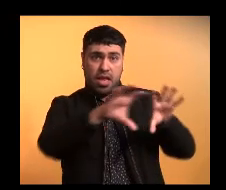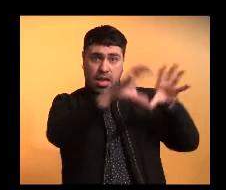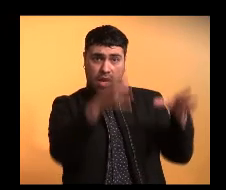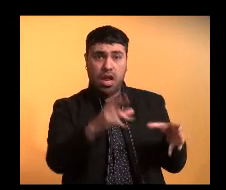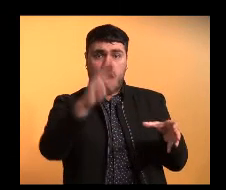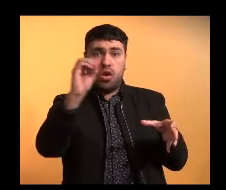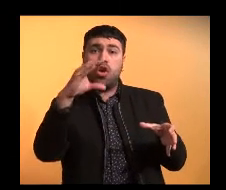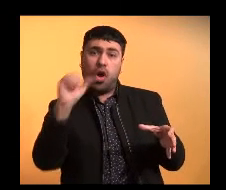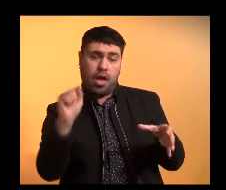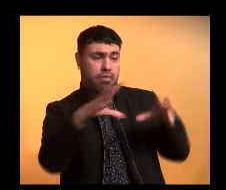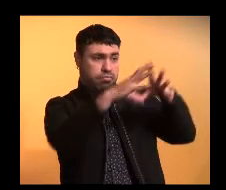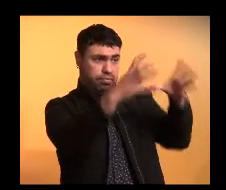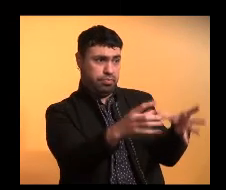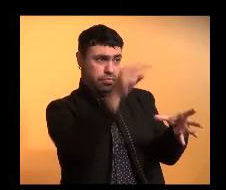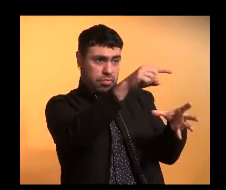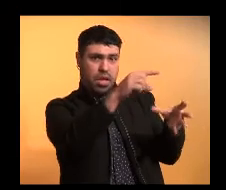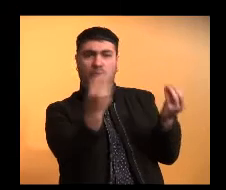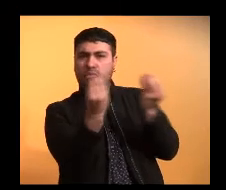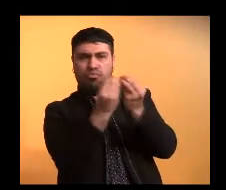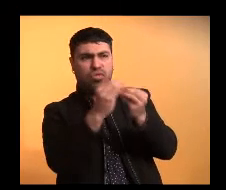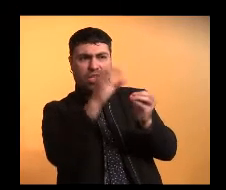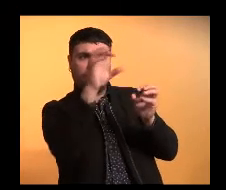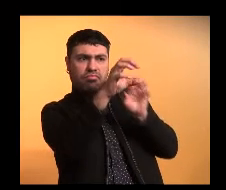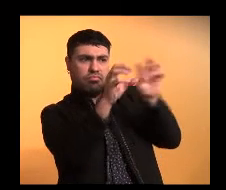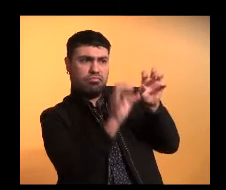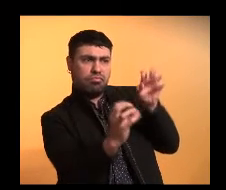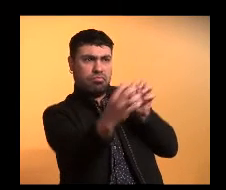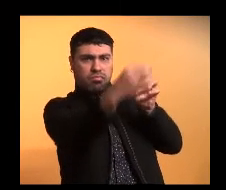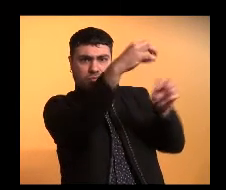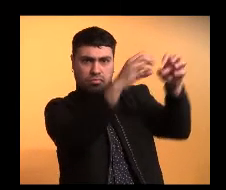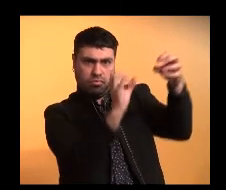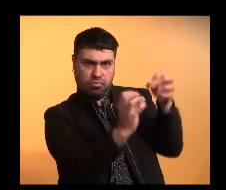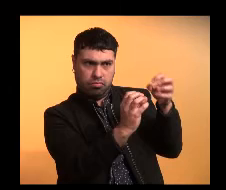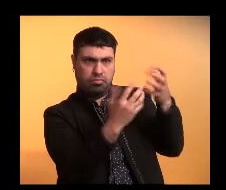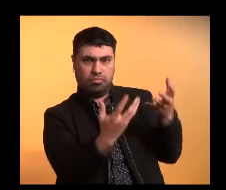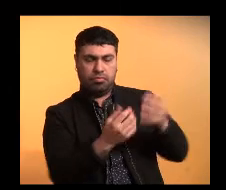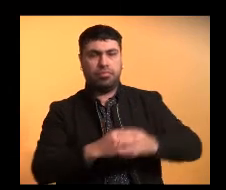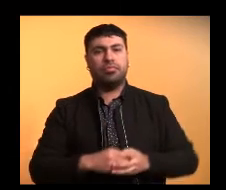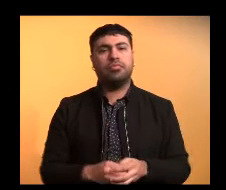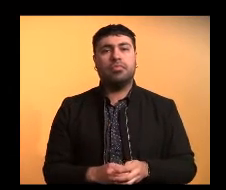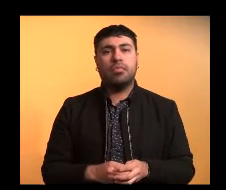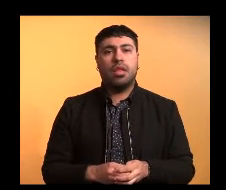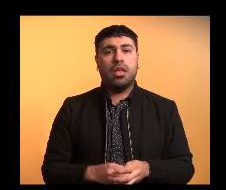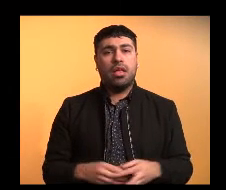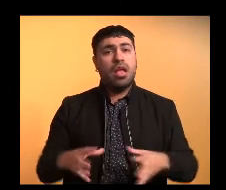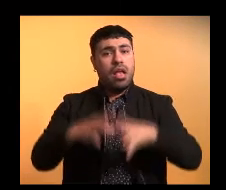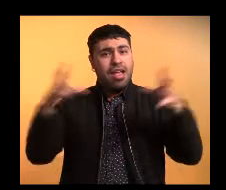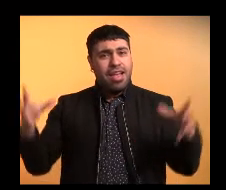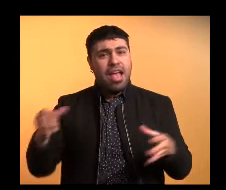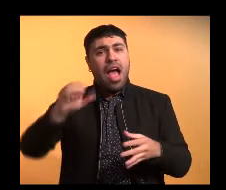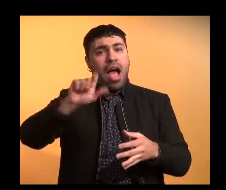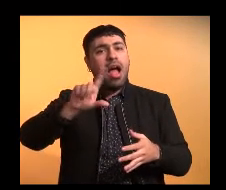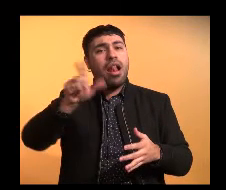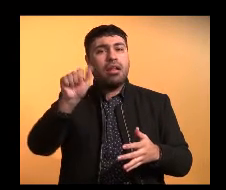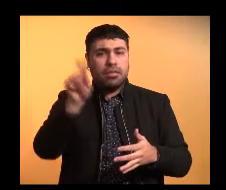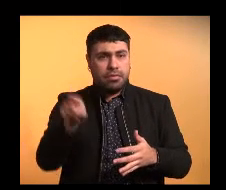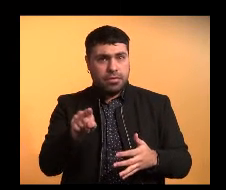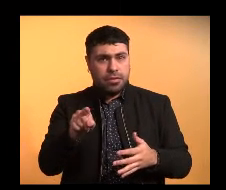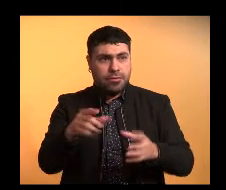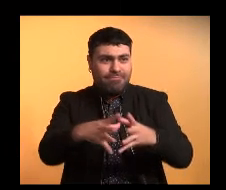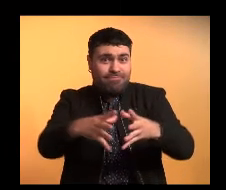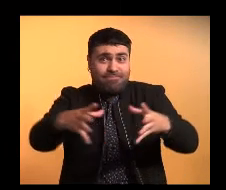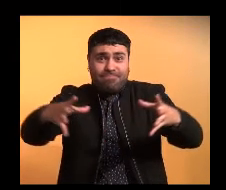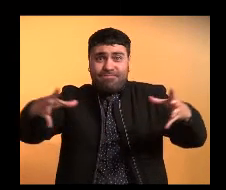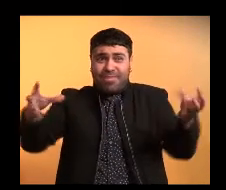un grupo extremadamente diverso. De hecho, es tan diverso que, como ustedes pueden ver acá, hay representantes de algas